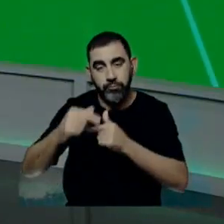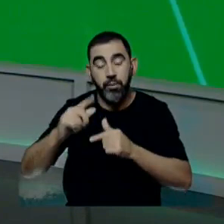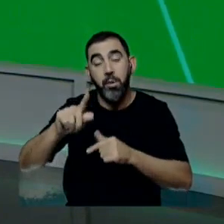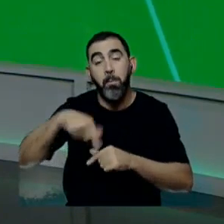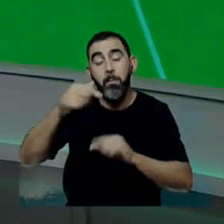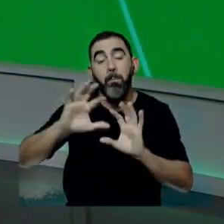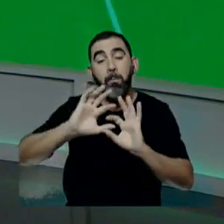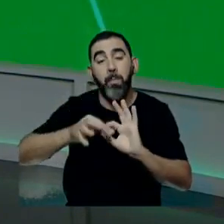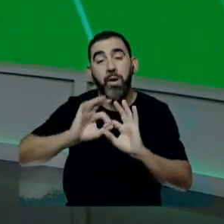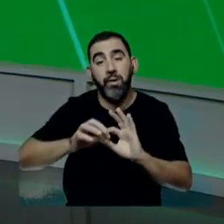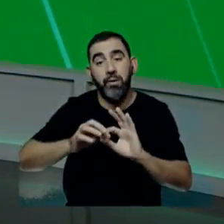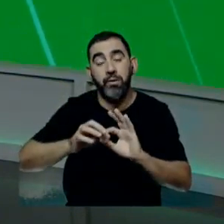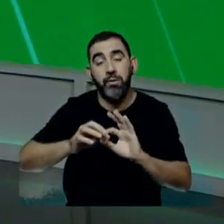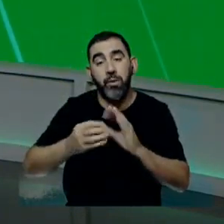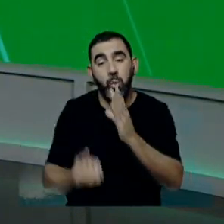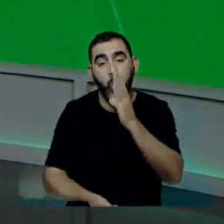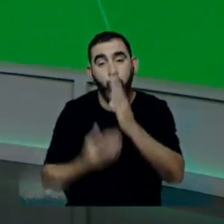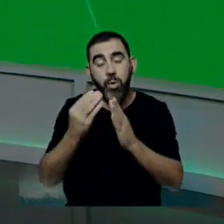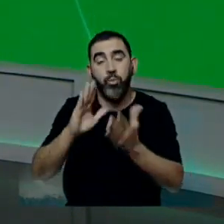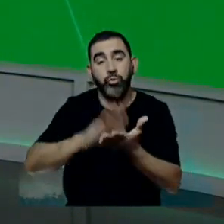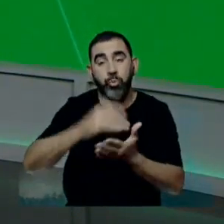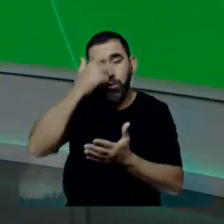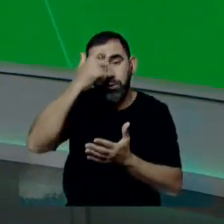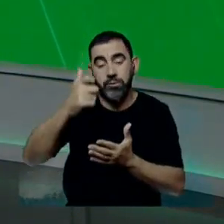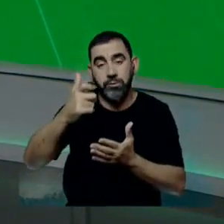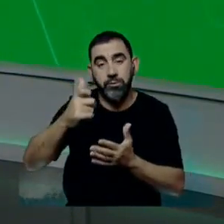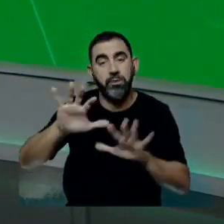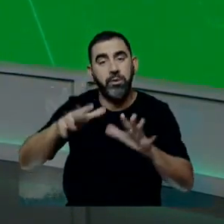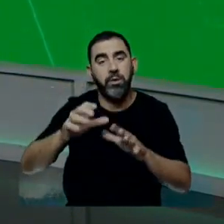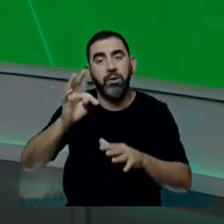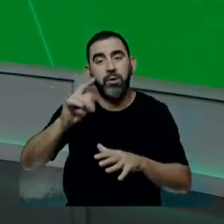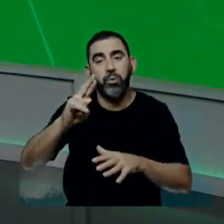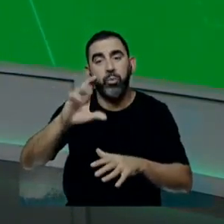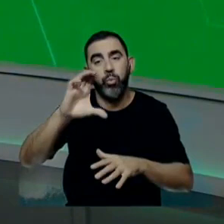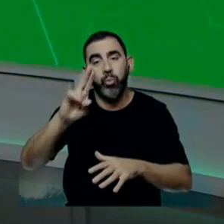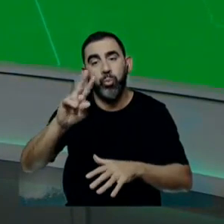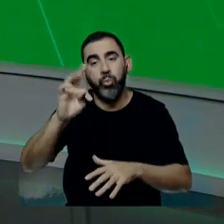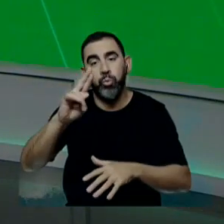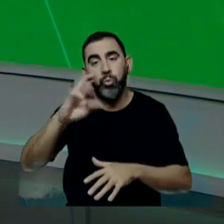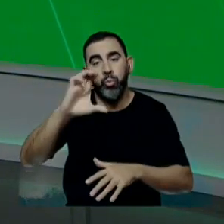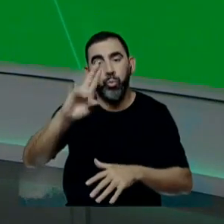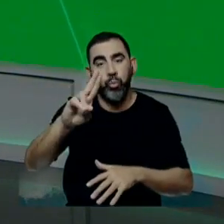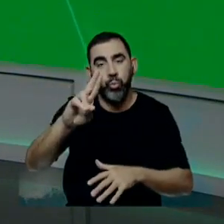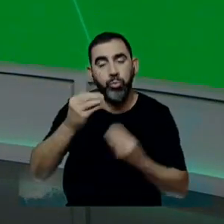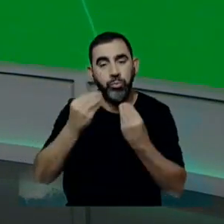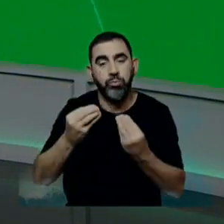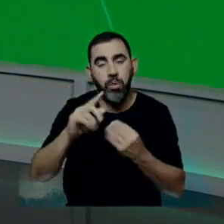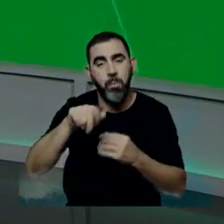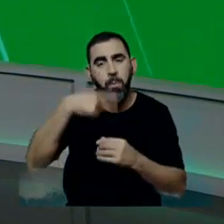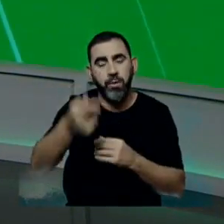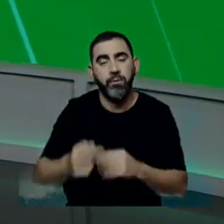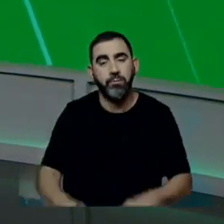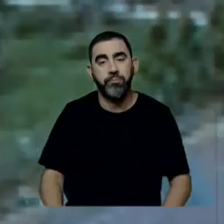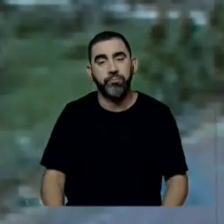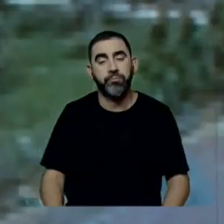Mañana miércoles, bueno, un nuevo capítulo de Sobre Ciencia. ¿Qué pasa con los tucutucos? No se me vaya. ¿Qué pasa con los tucutucos mañana?